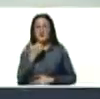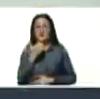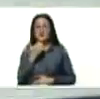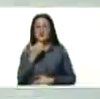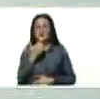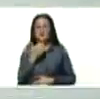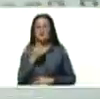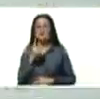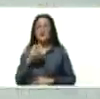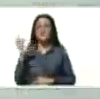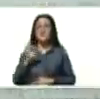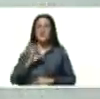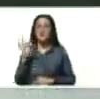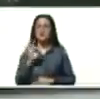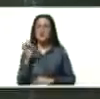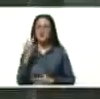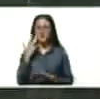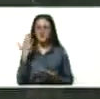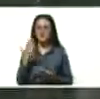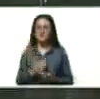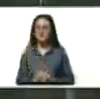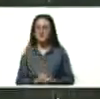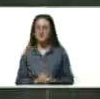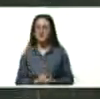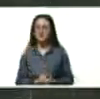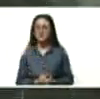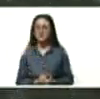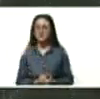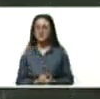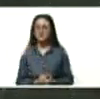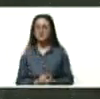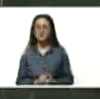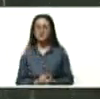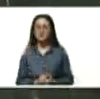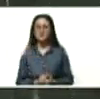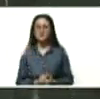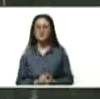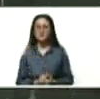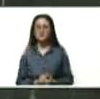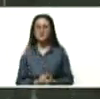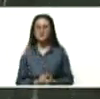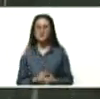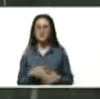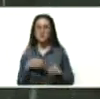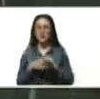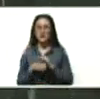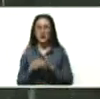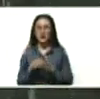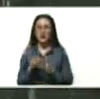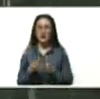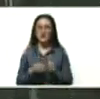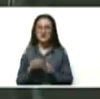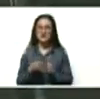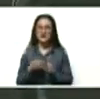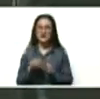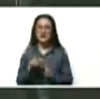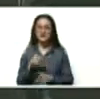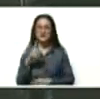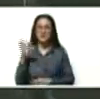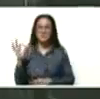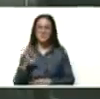al 100%. Vamos a verlo, vamos a entrar a este tren que ya está al 100%. Por aquí